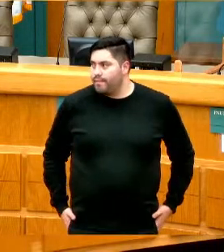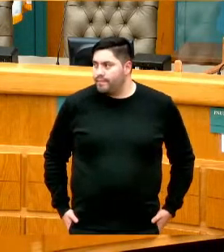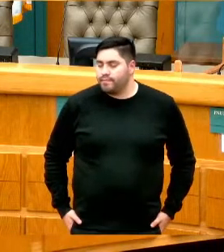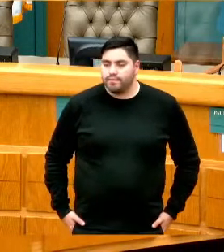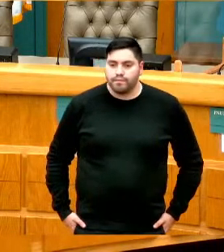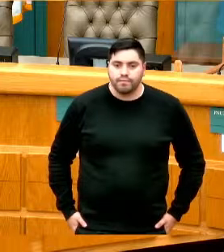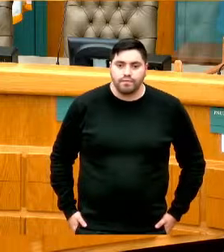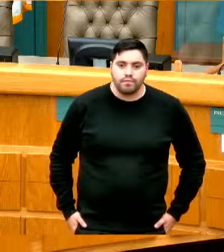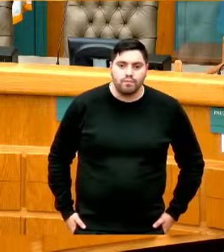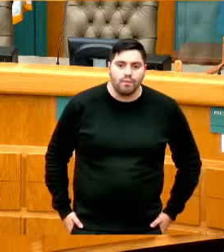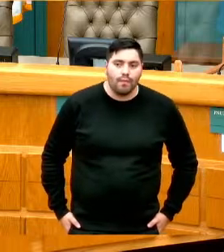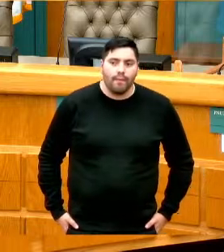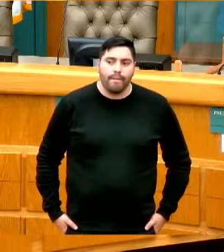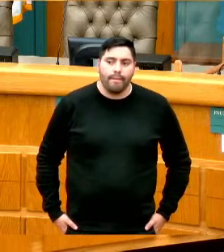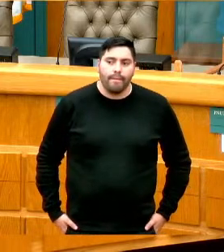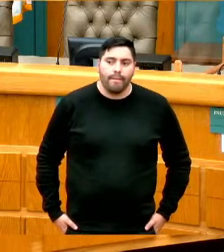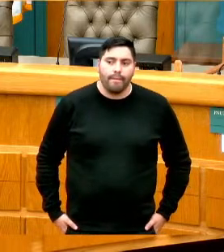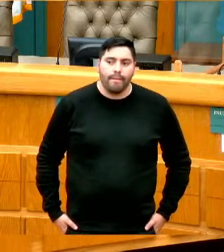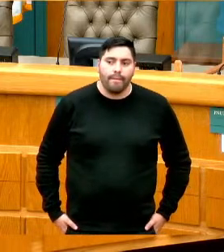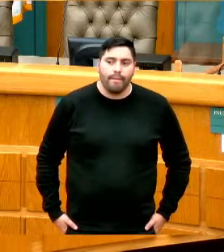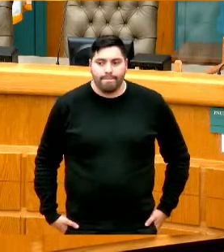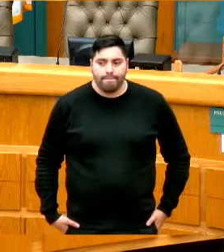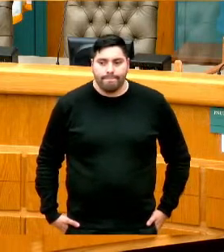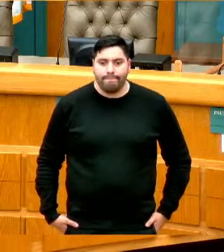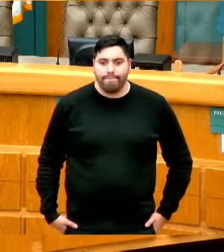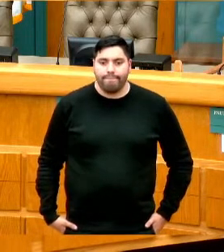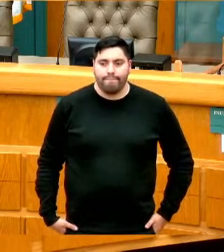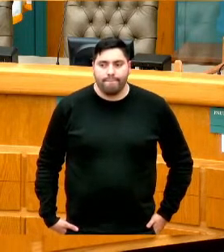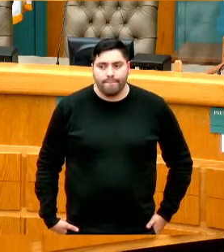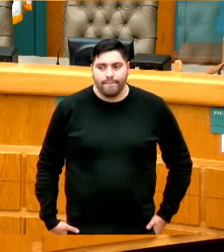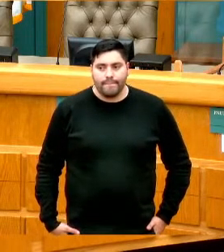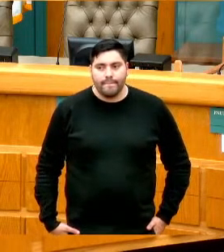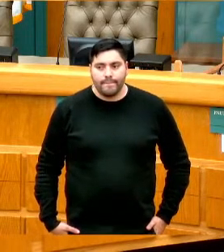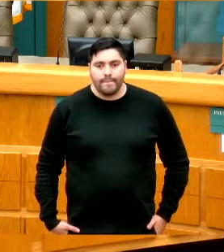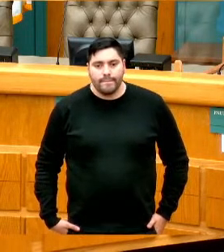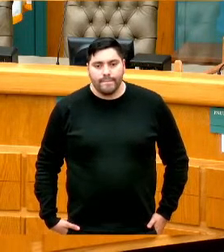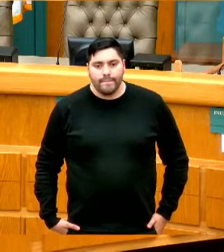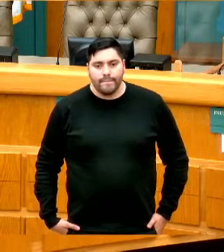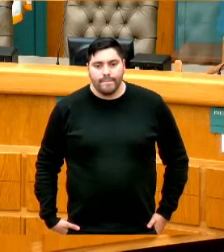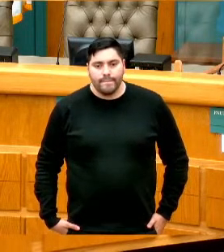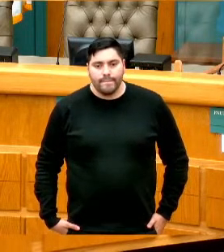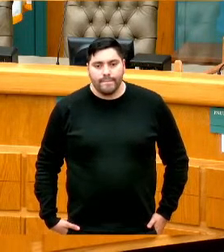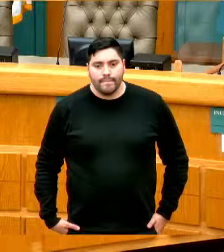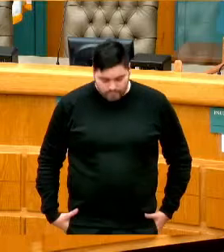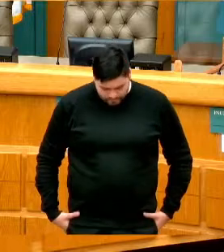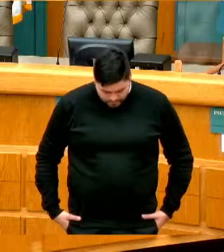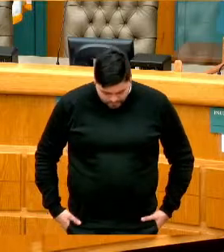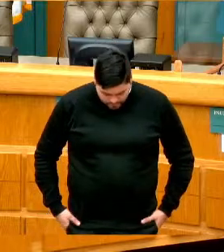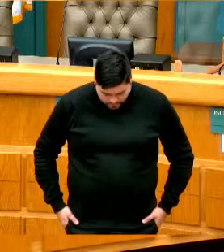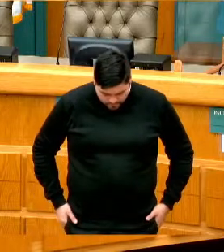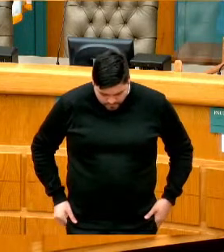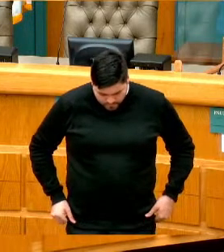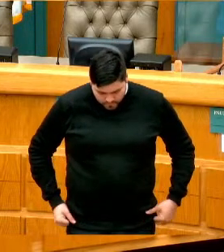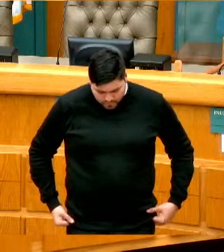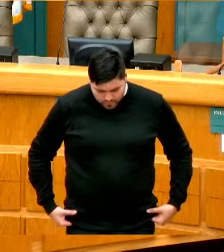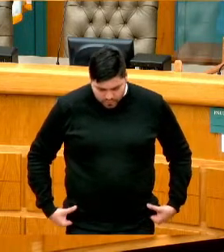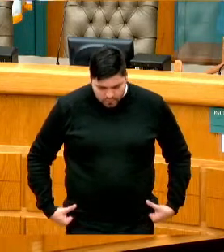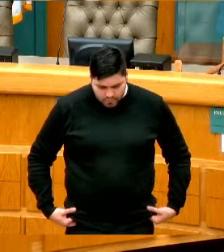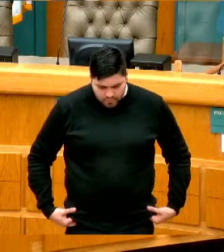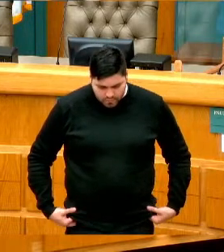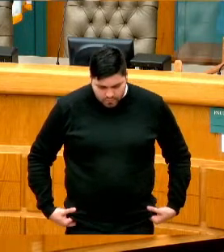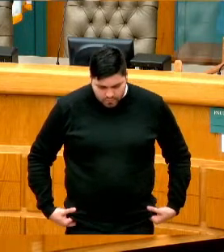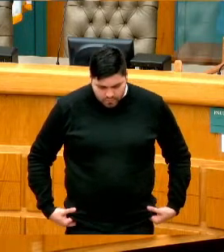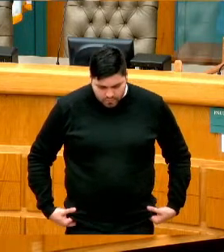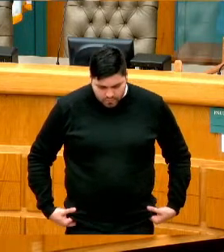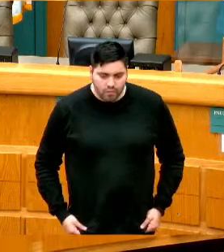o si cuenta con algún problema de salud. Además de las clínicas, estamos trabajando con proveedores para que más vacunas puedan ser distribuidas, así que le pido que